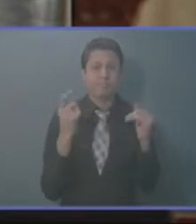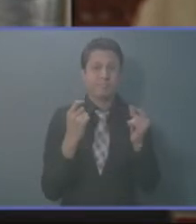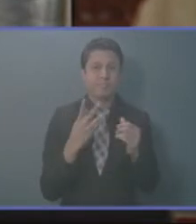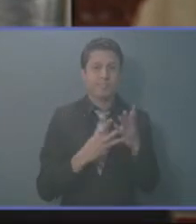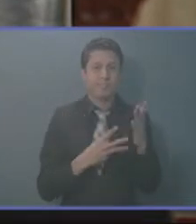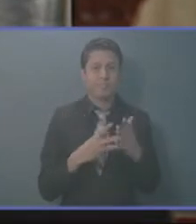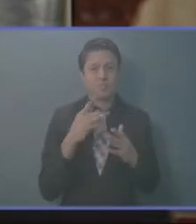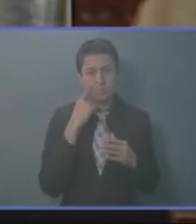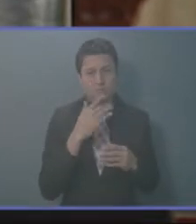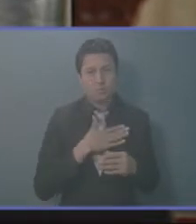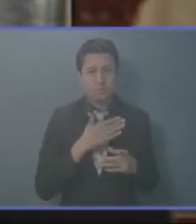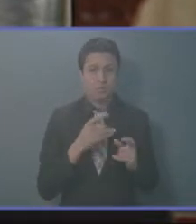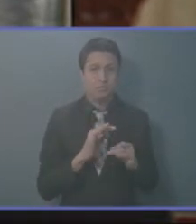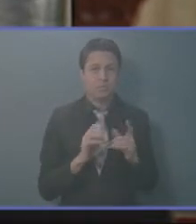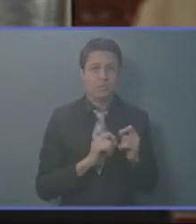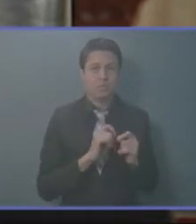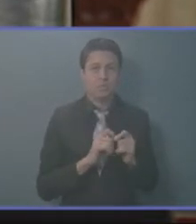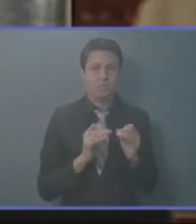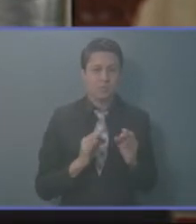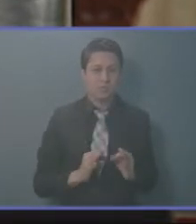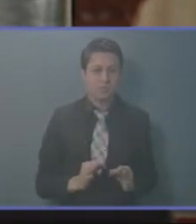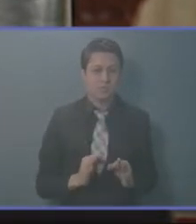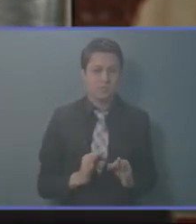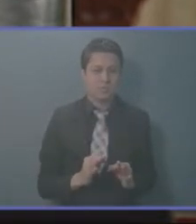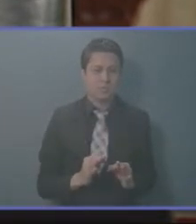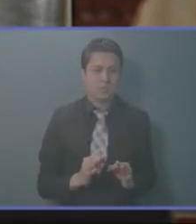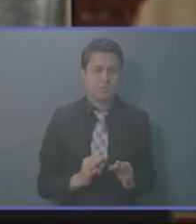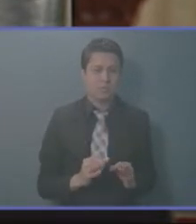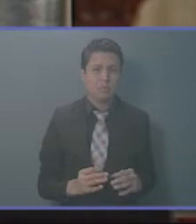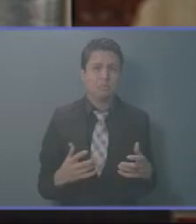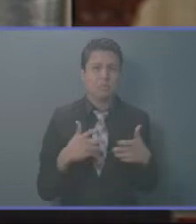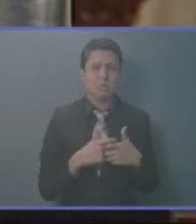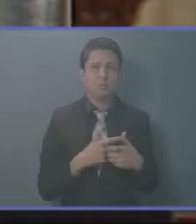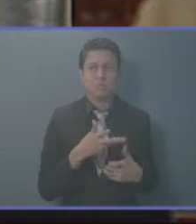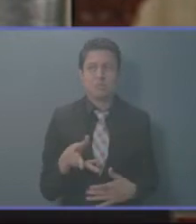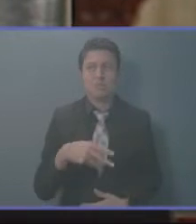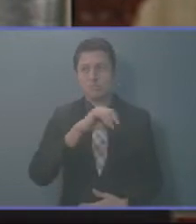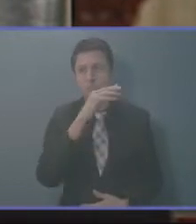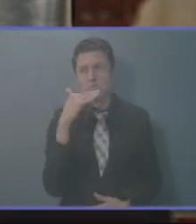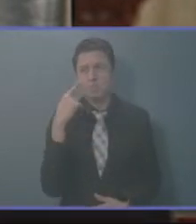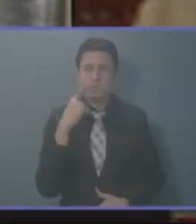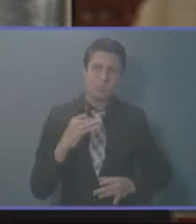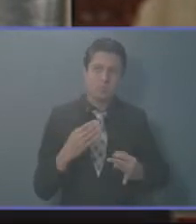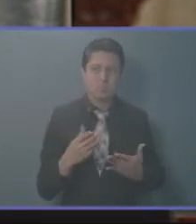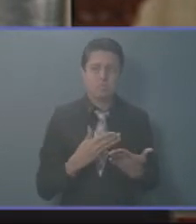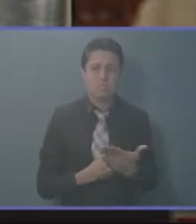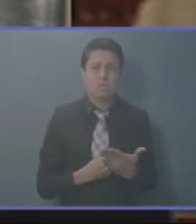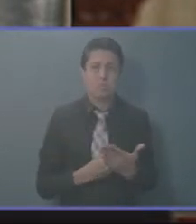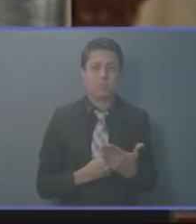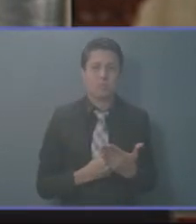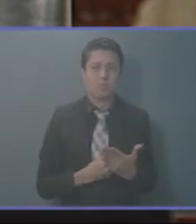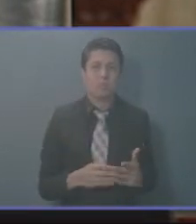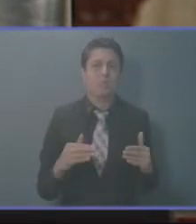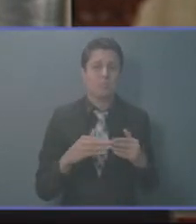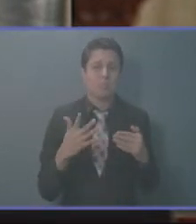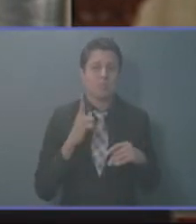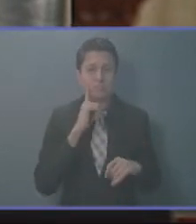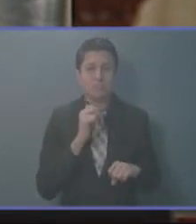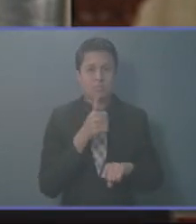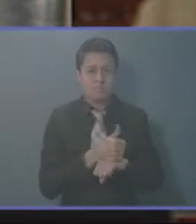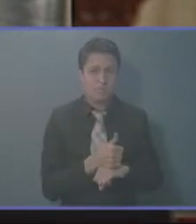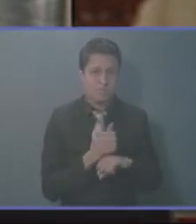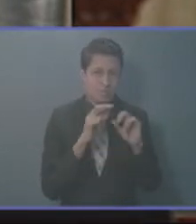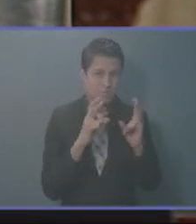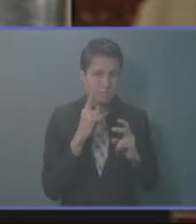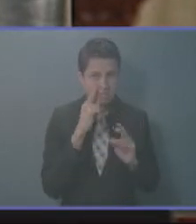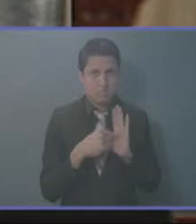se encuentra vinculado en una forma íntima con la vida económica del país y cuando en el mismo se establecen los diversos rubros del